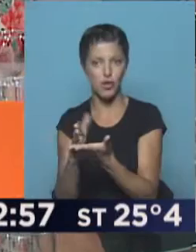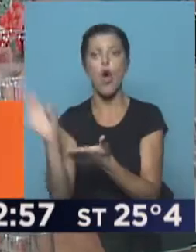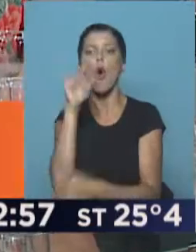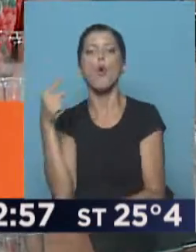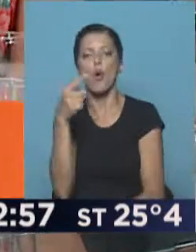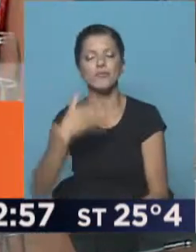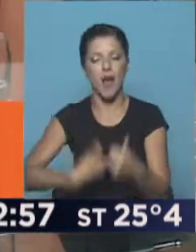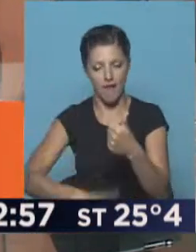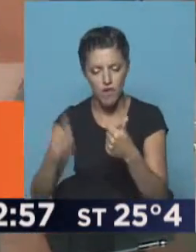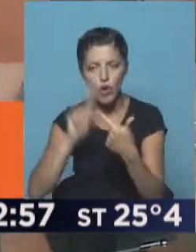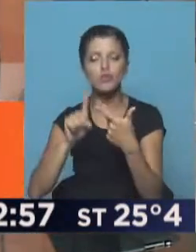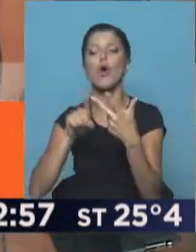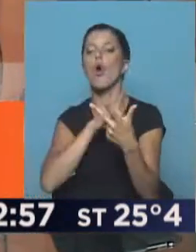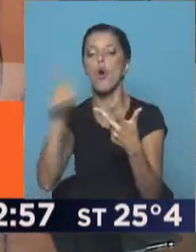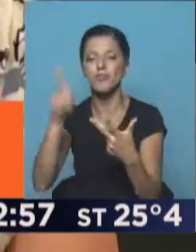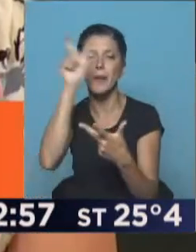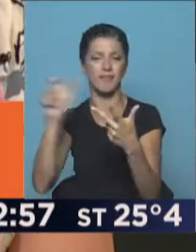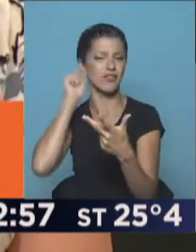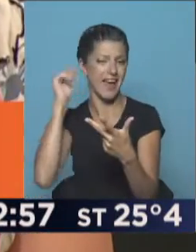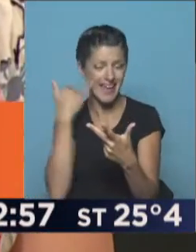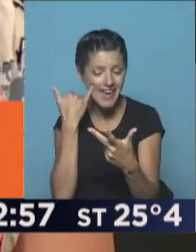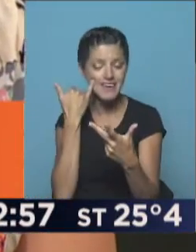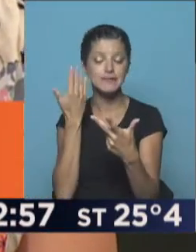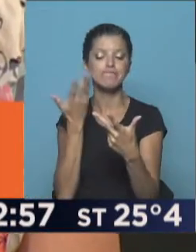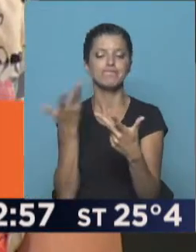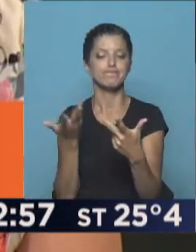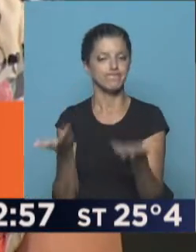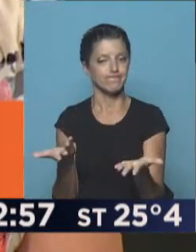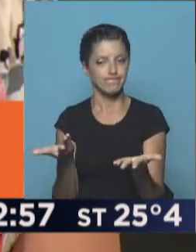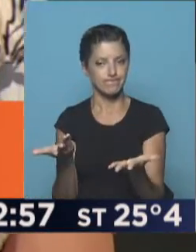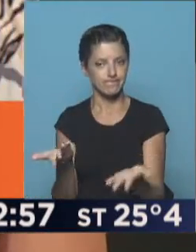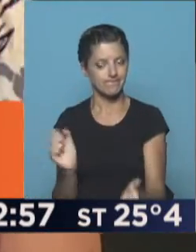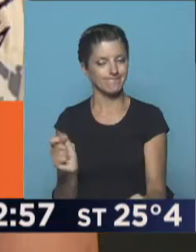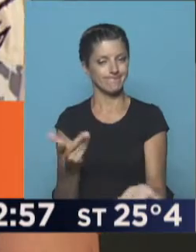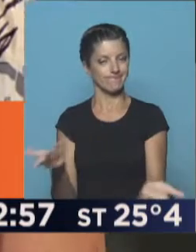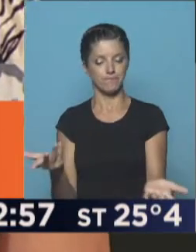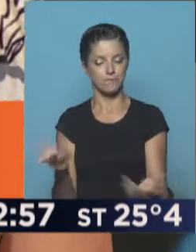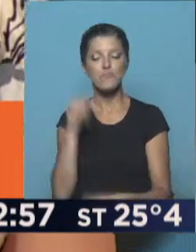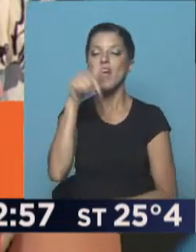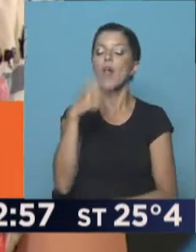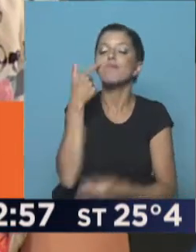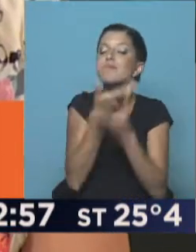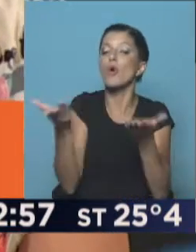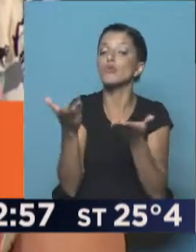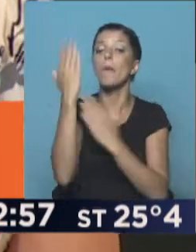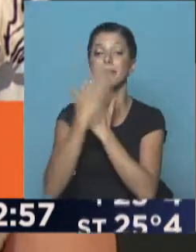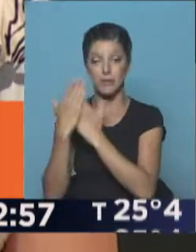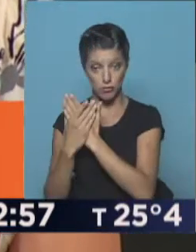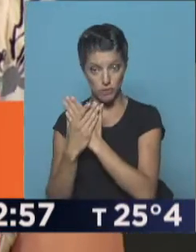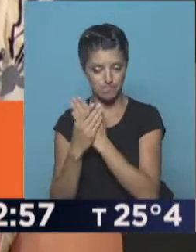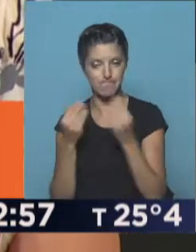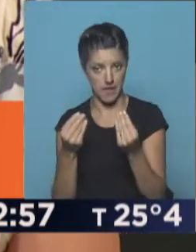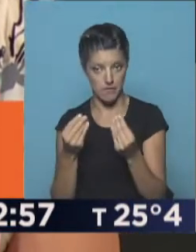aborto, contra los homosexuales. Digamos, puede hacer lo que él ha mostrado en el gabinete, que hay